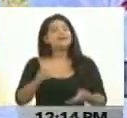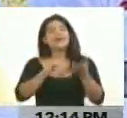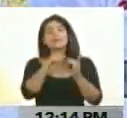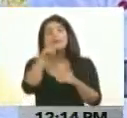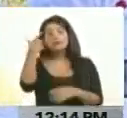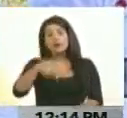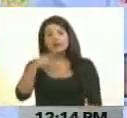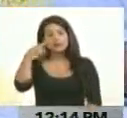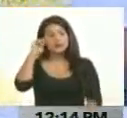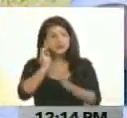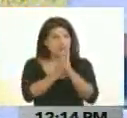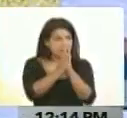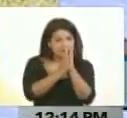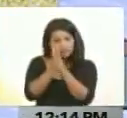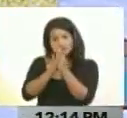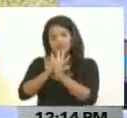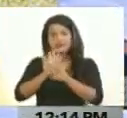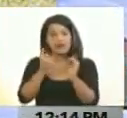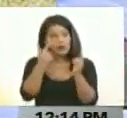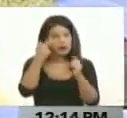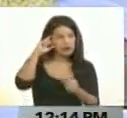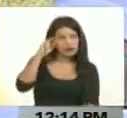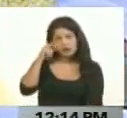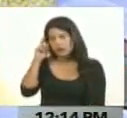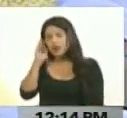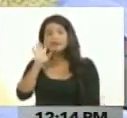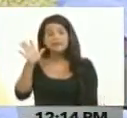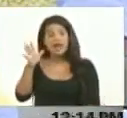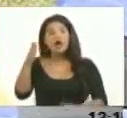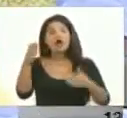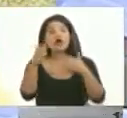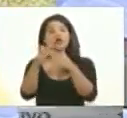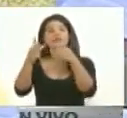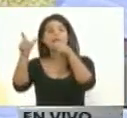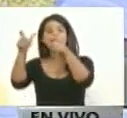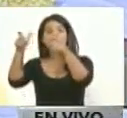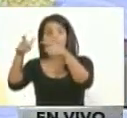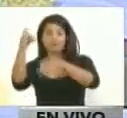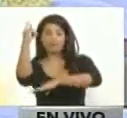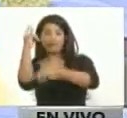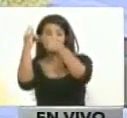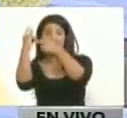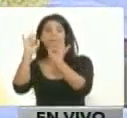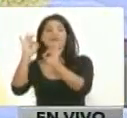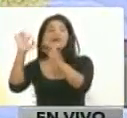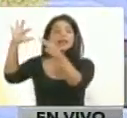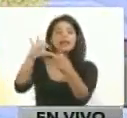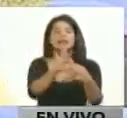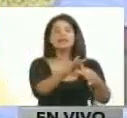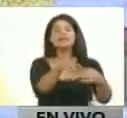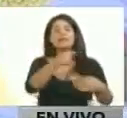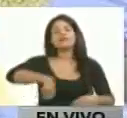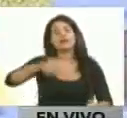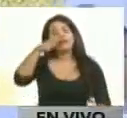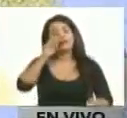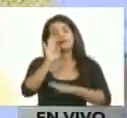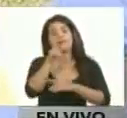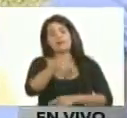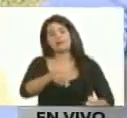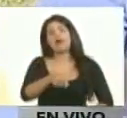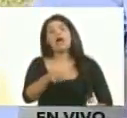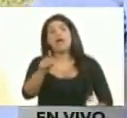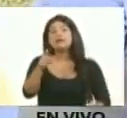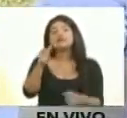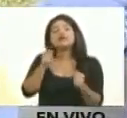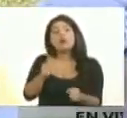Ya están atentando contra las instalaciones del ciudadano presidente comandante y esto va en contra de la seguridad. Esto es una cuestión de seguridad del Estado. Entonces ya